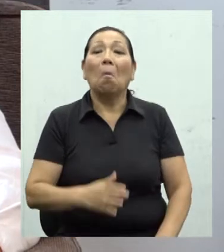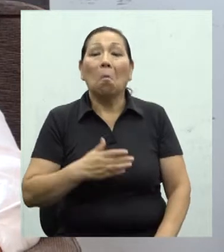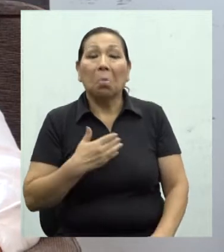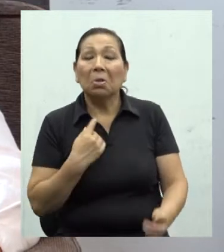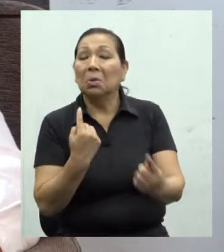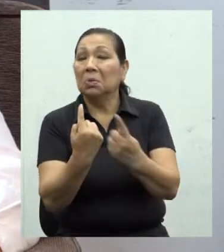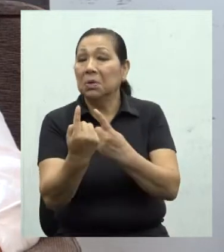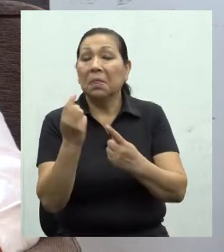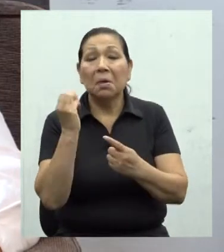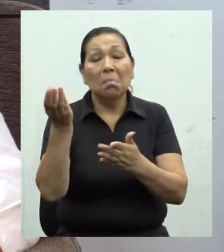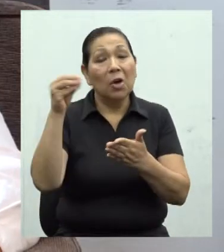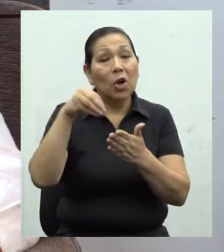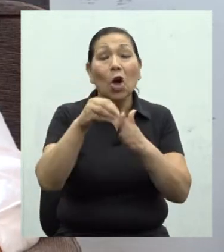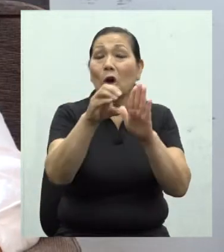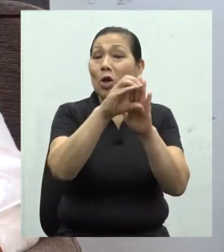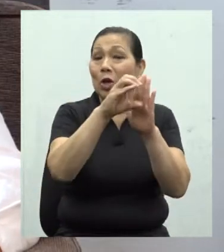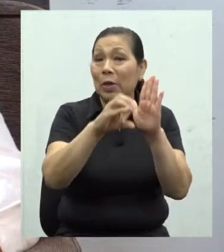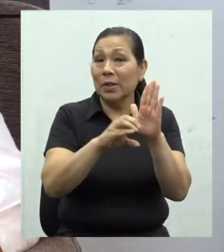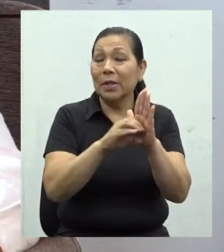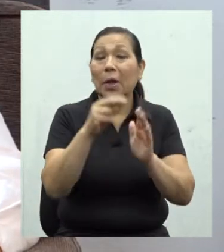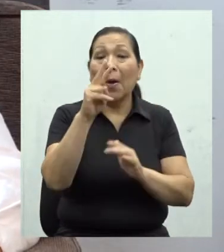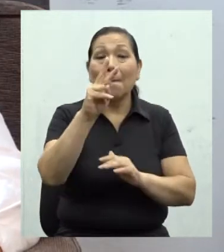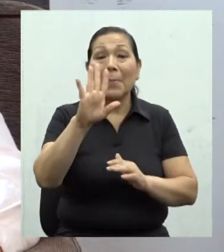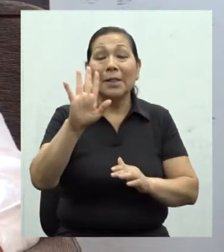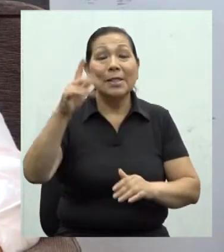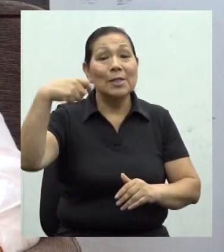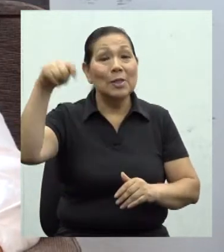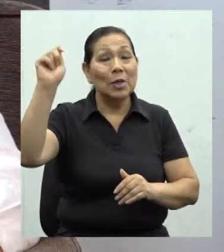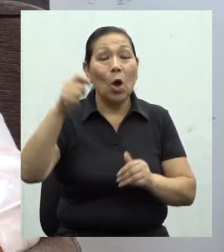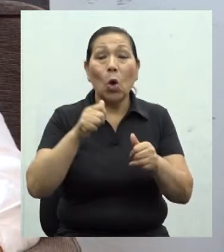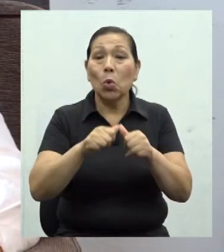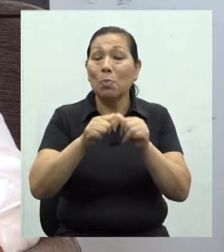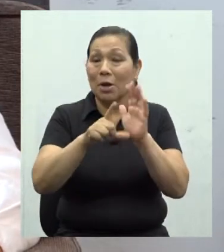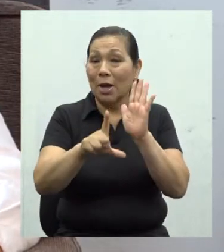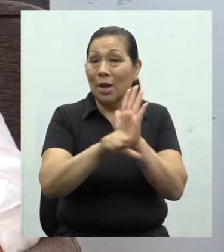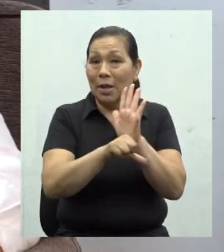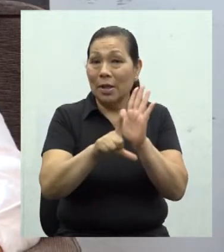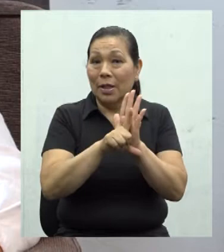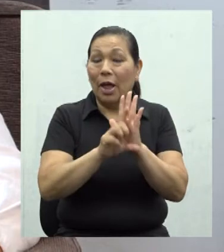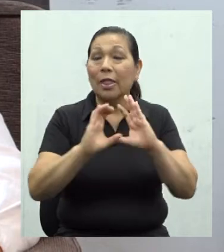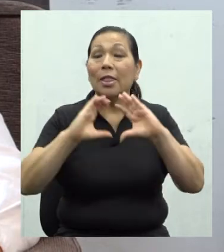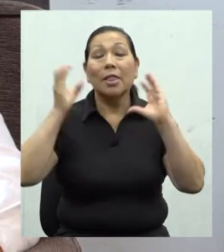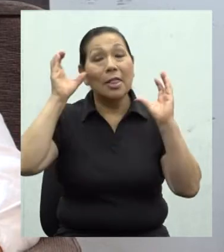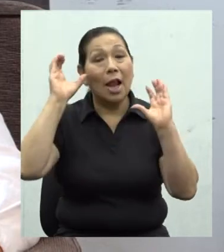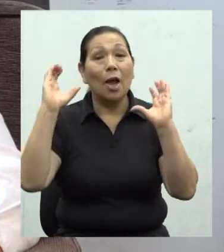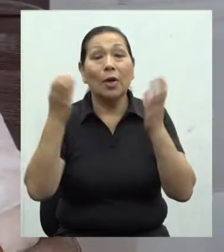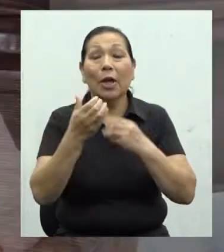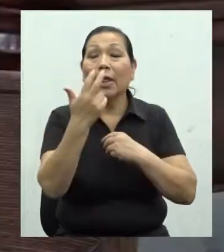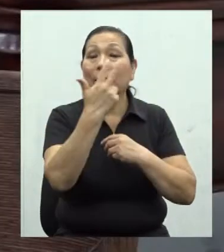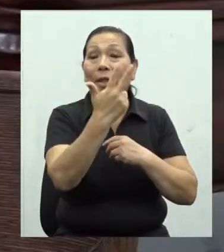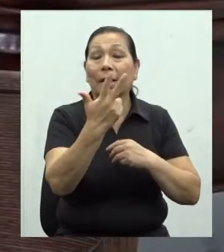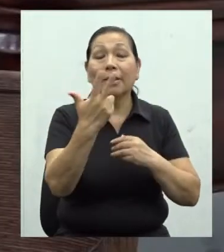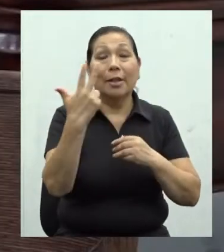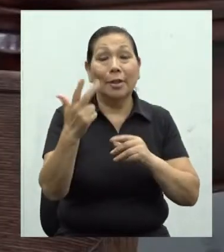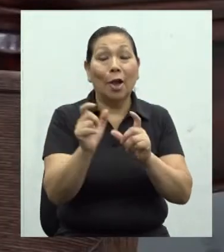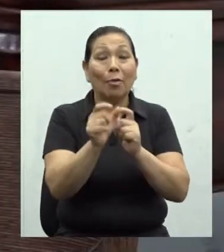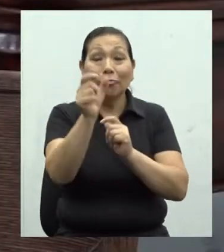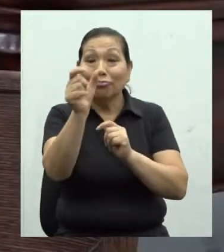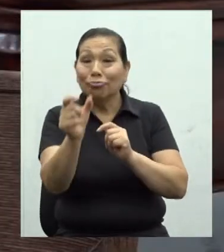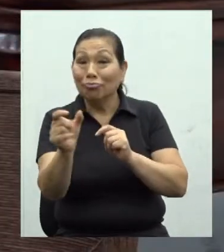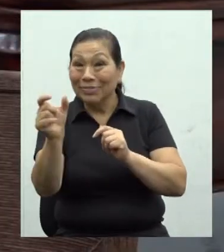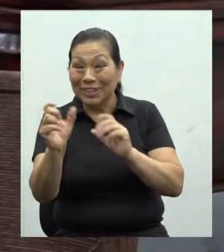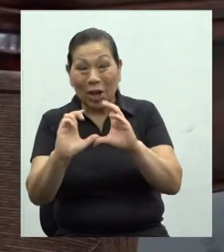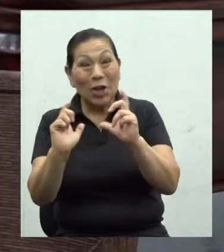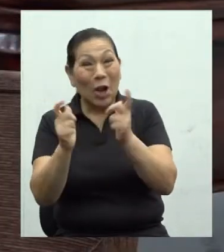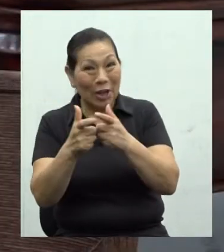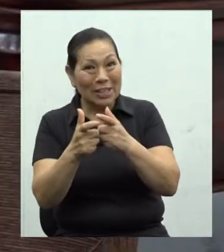Pueden interponer la demanda de inconstitucionalidad el 25% del número legal de miembros del Congreso, es decir, 33 congresistas